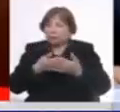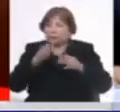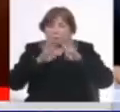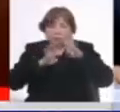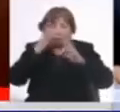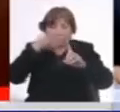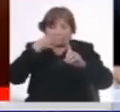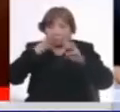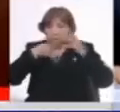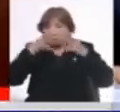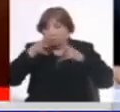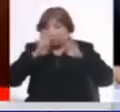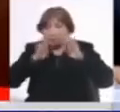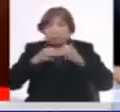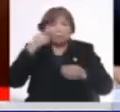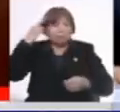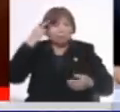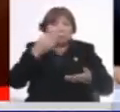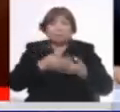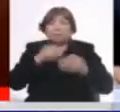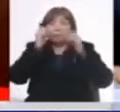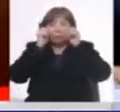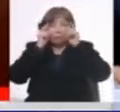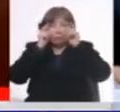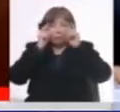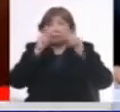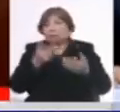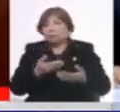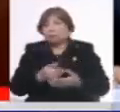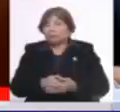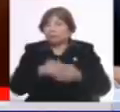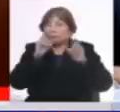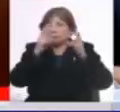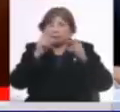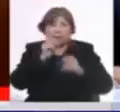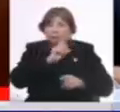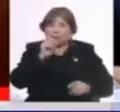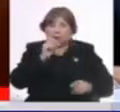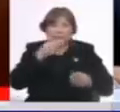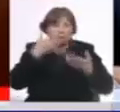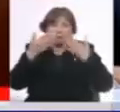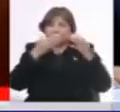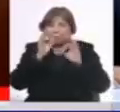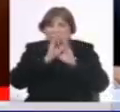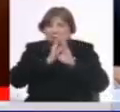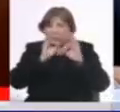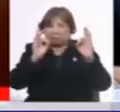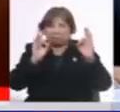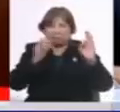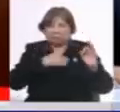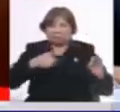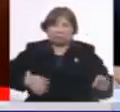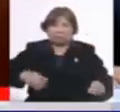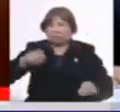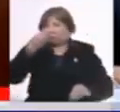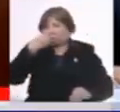evaluar, en razón de que me sorprendió porque ese tema no fue conversado, ni siquiera el presidente de la